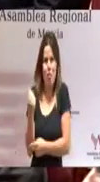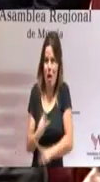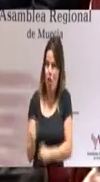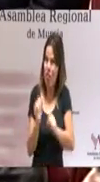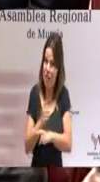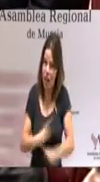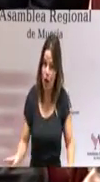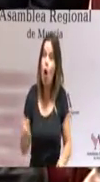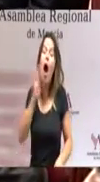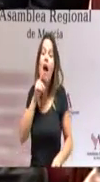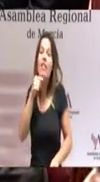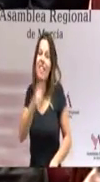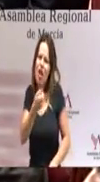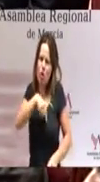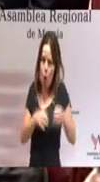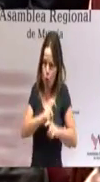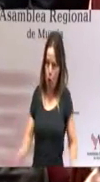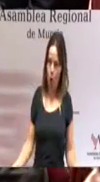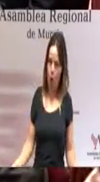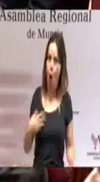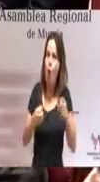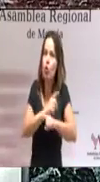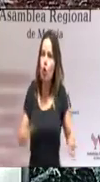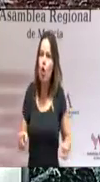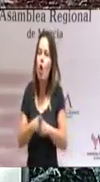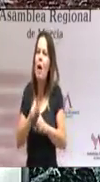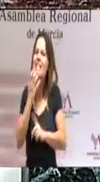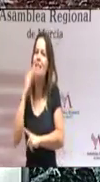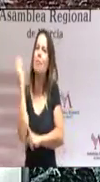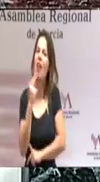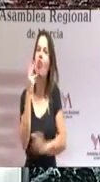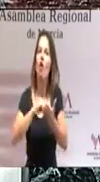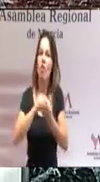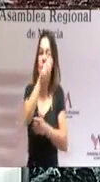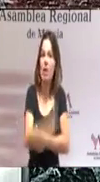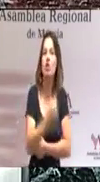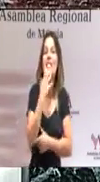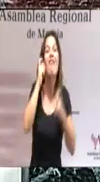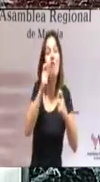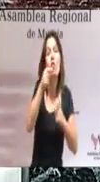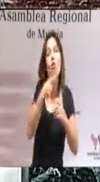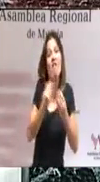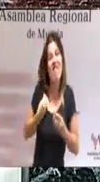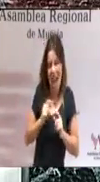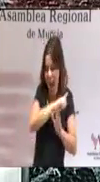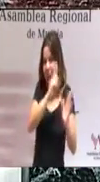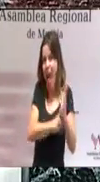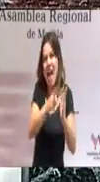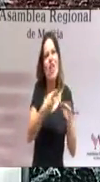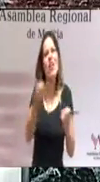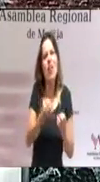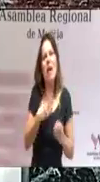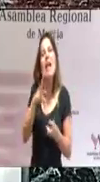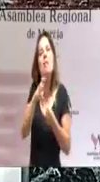defiende. Y dice que somos injustos. Lo injusto es penalizar dos veces a la gente que con su esfuerzo en una vida entera tiene que pagar